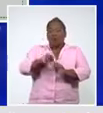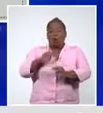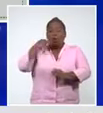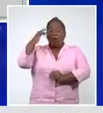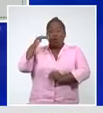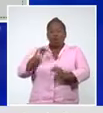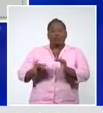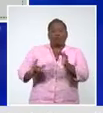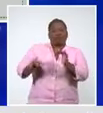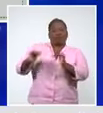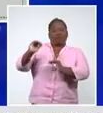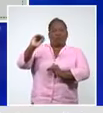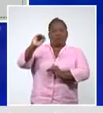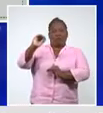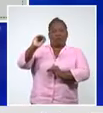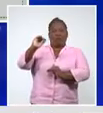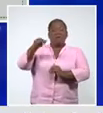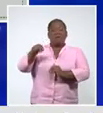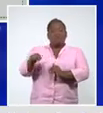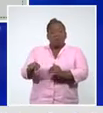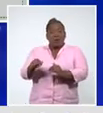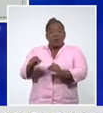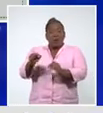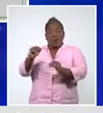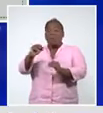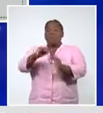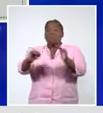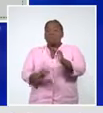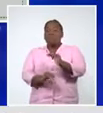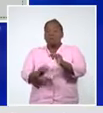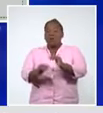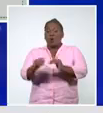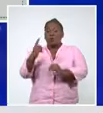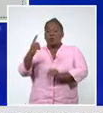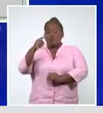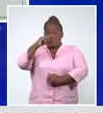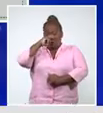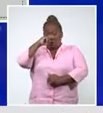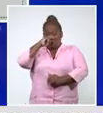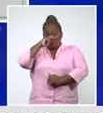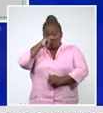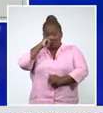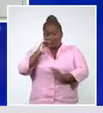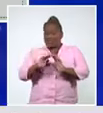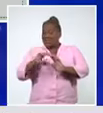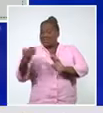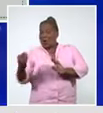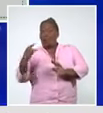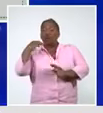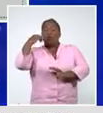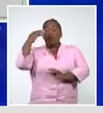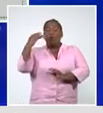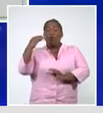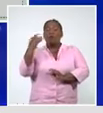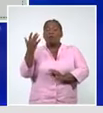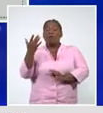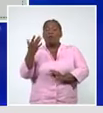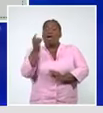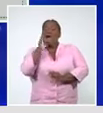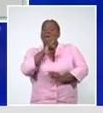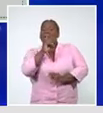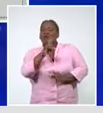de un año, y el de 1 a 4 años, que es el amarillo que le sigue después, pues son grupos de mucho riesgo.